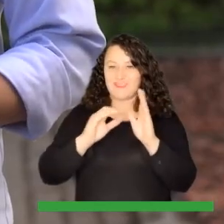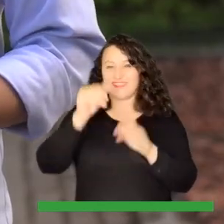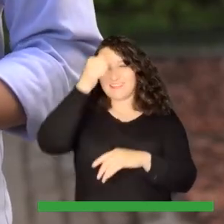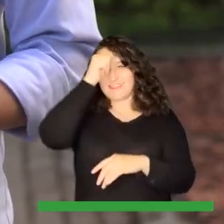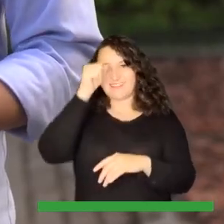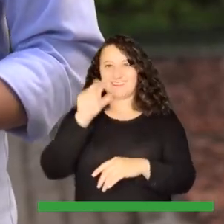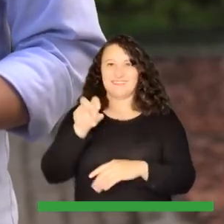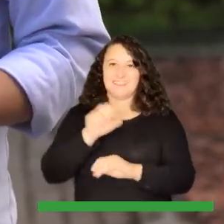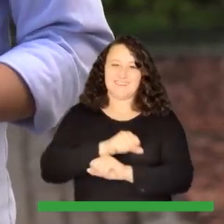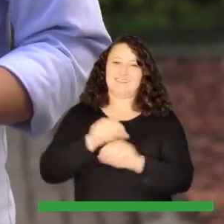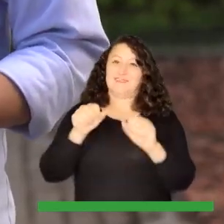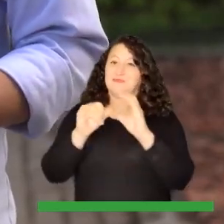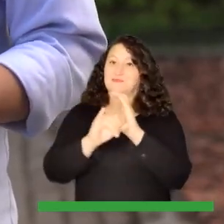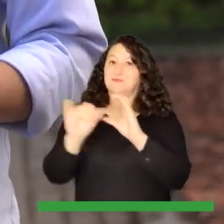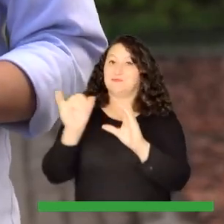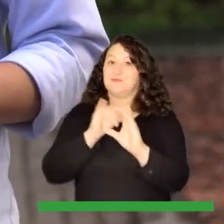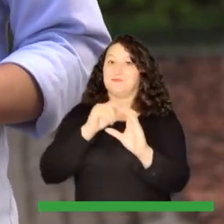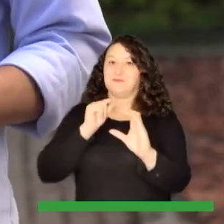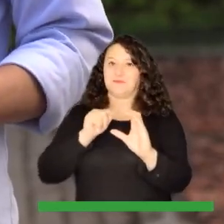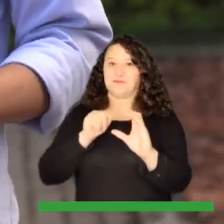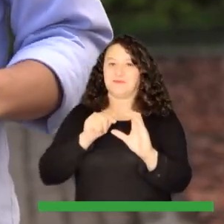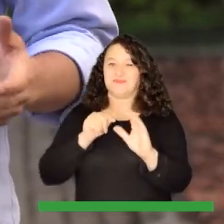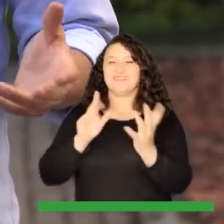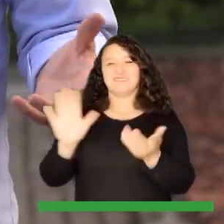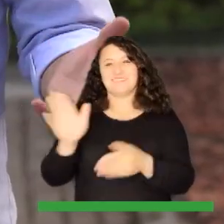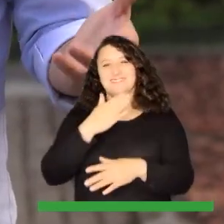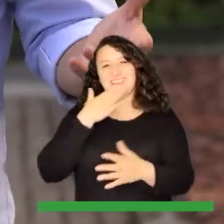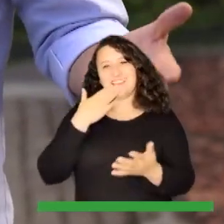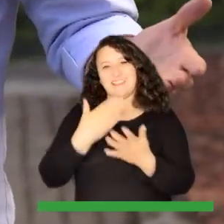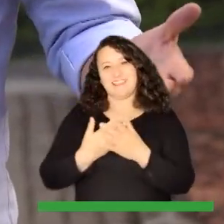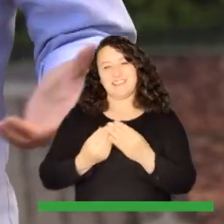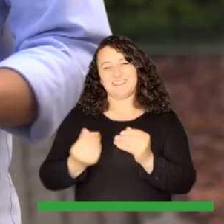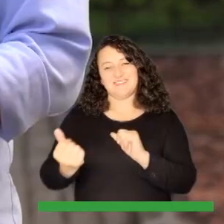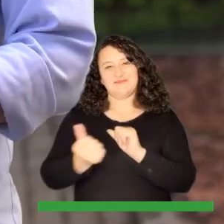a las 7 de la mañana por canal institucional. A ustedes, como